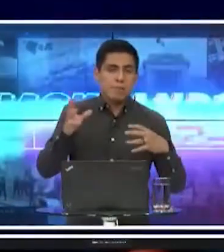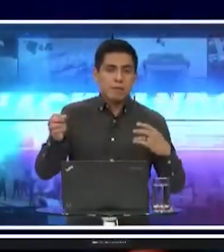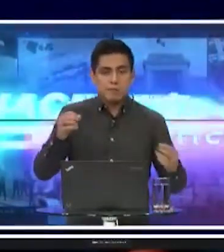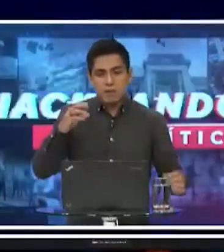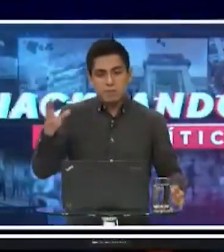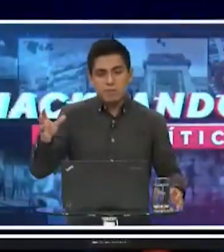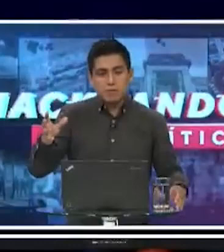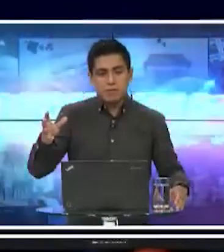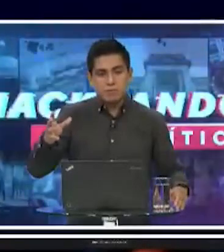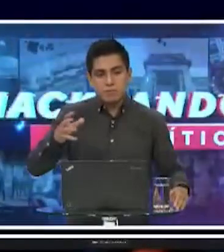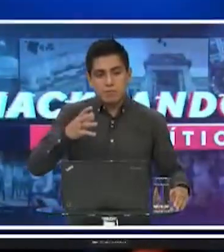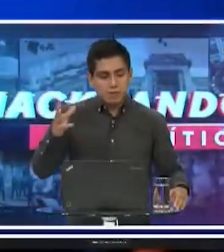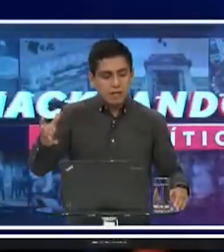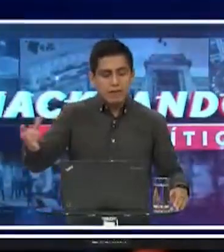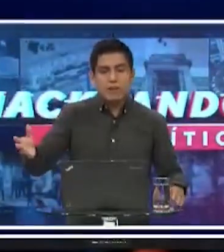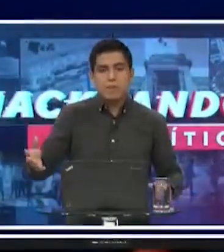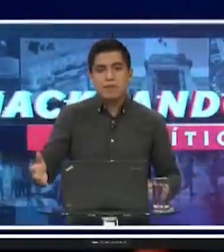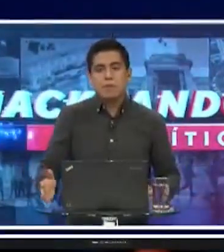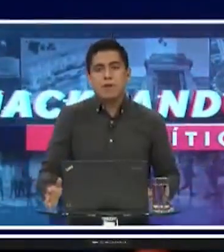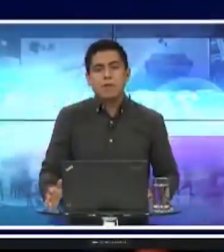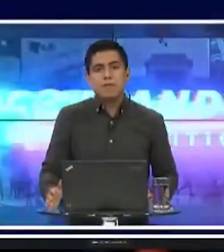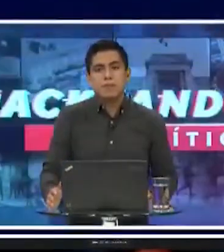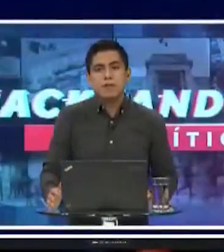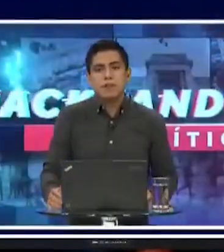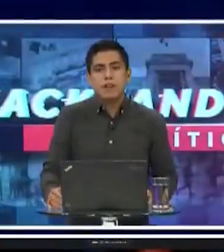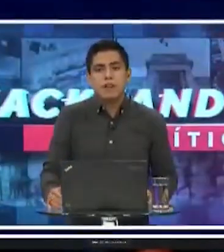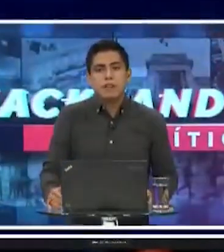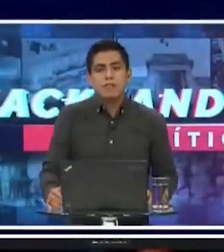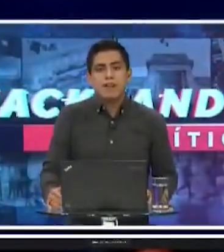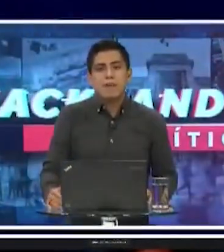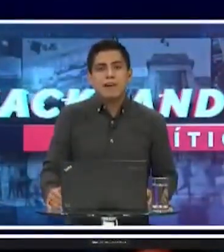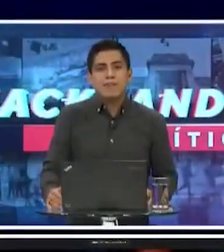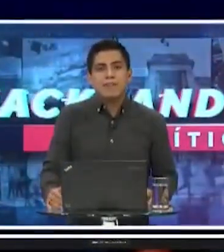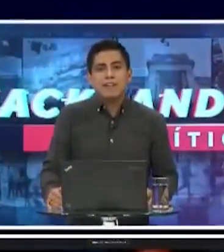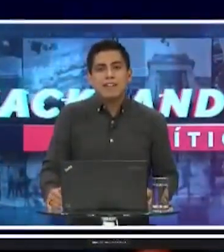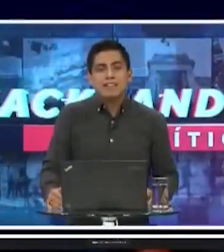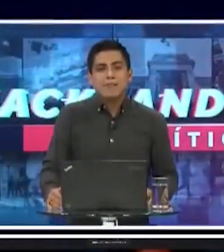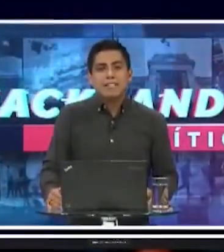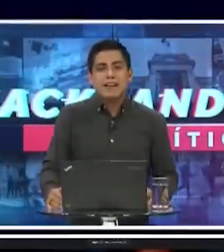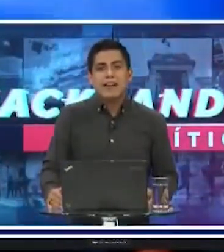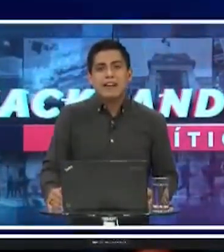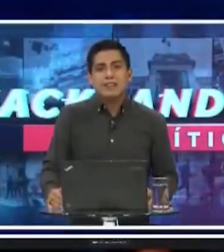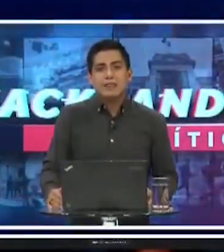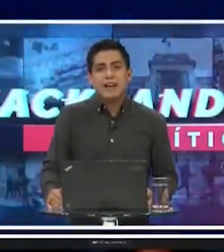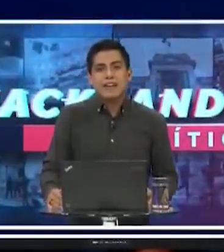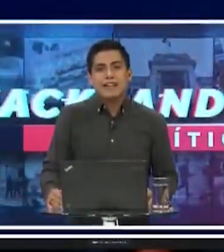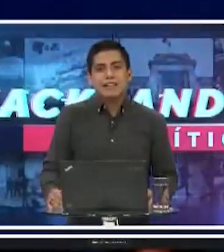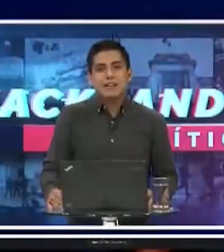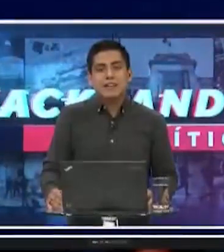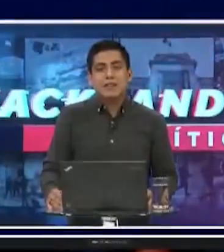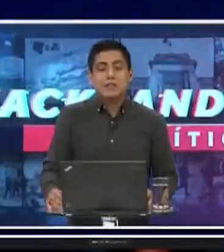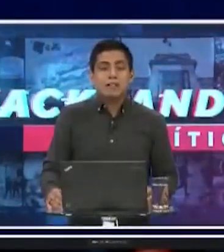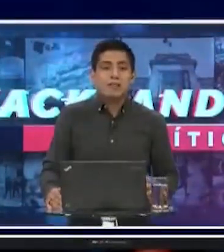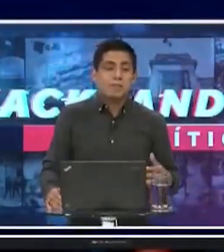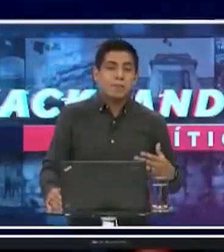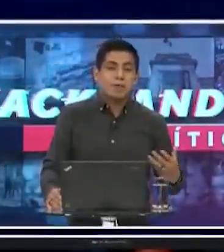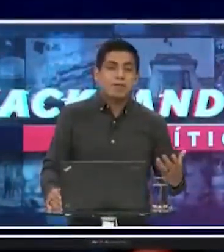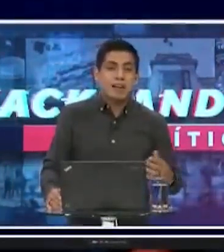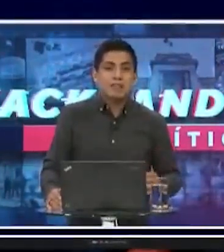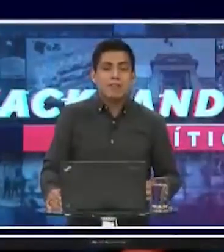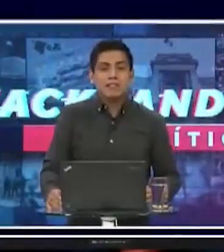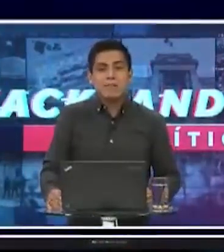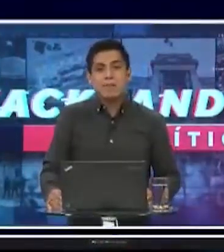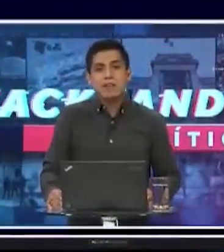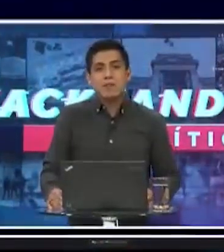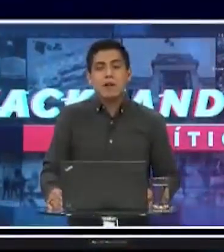voy a decir en el Perú, hay muchas personas que no quieren votar por Keiko Fujimori. Sin embargo, si ves en las redes sociales, hasta tus propios